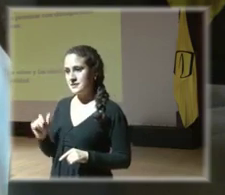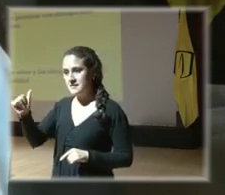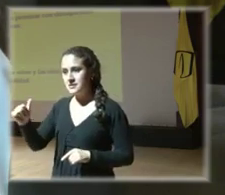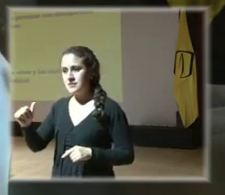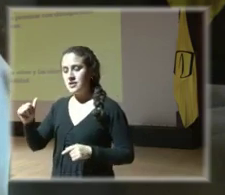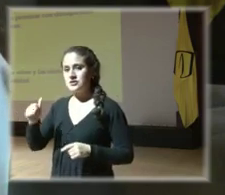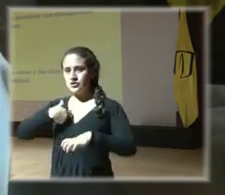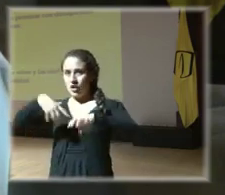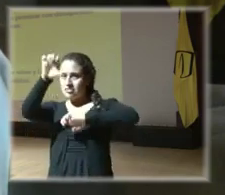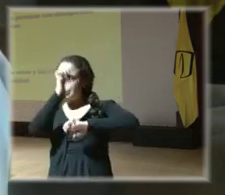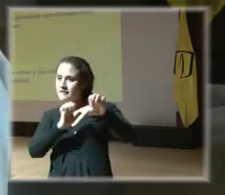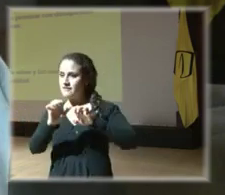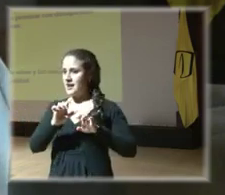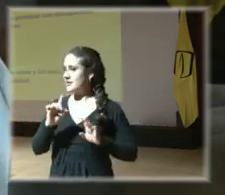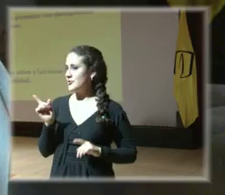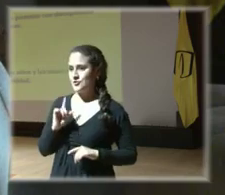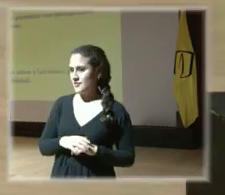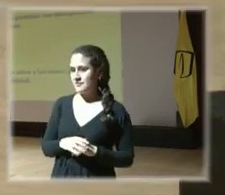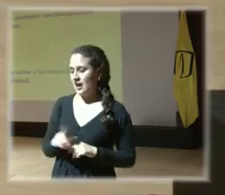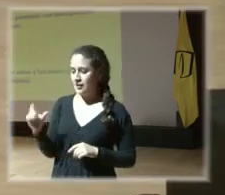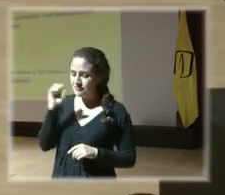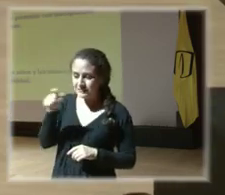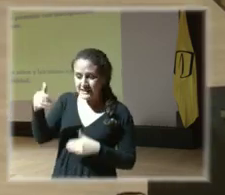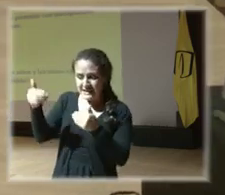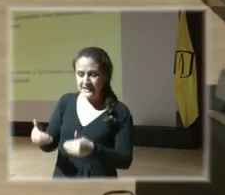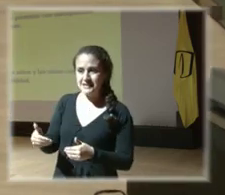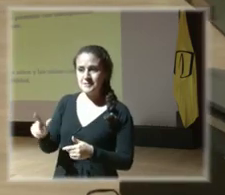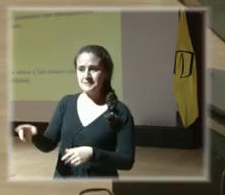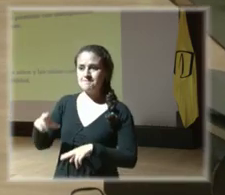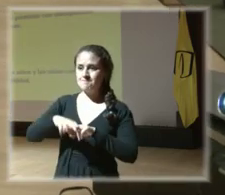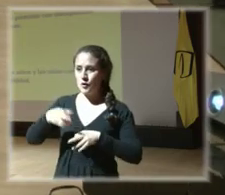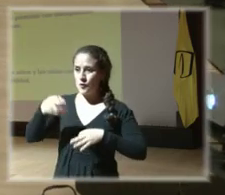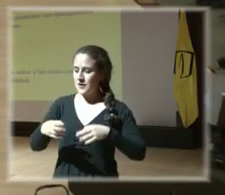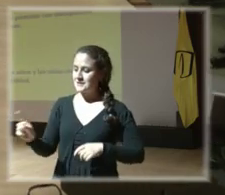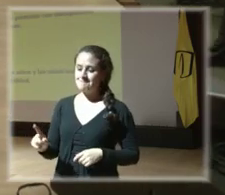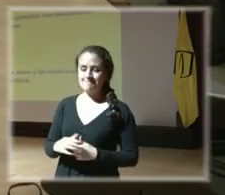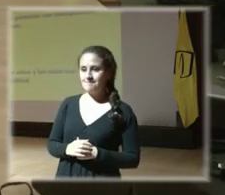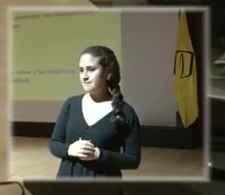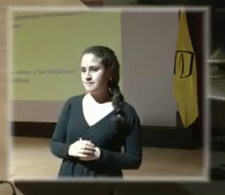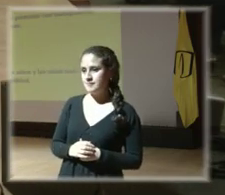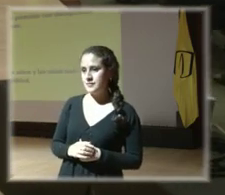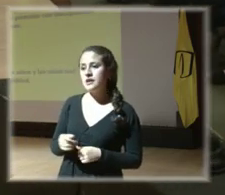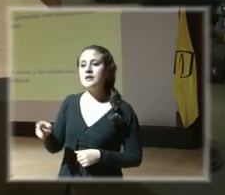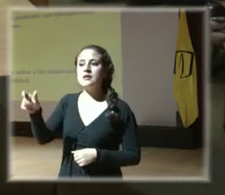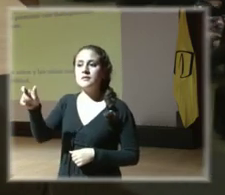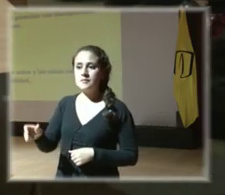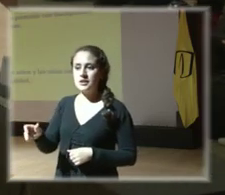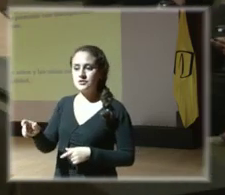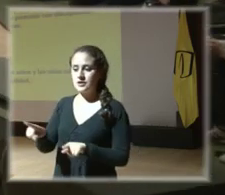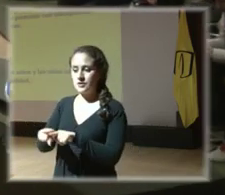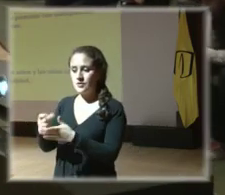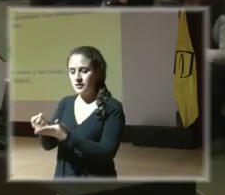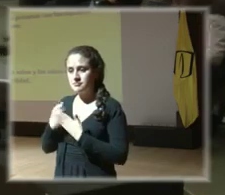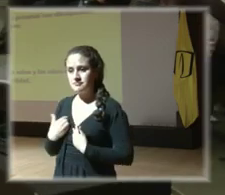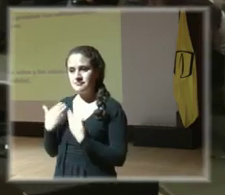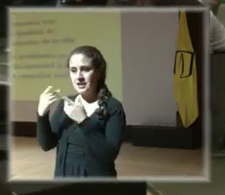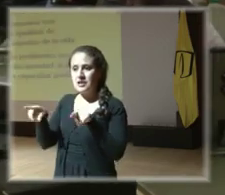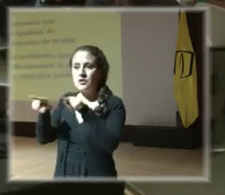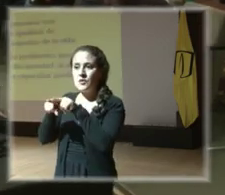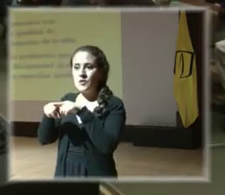contribuir a su defensa y además la persona no tiene los mismos beneficios a